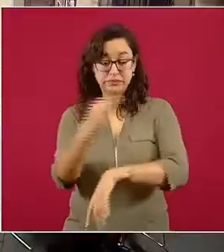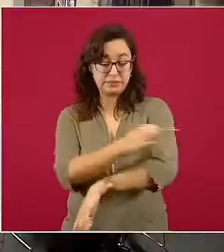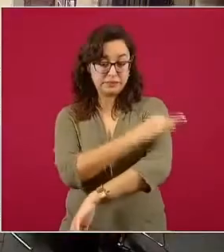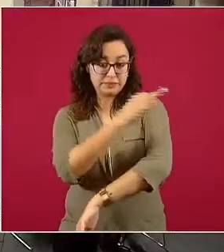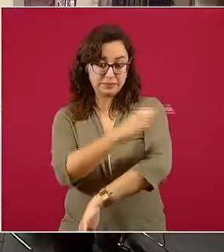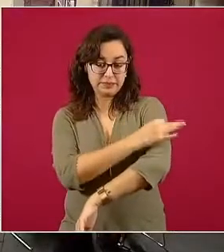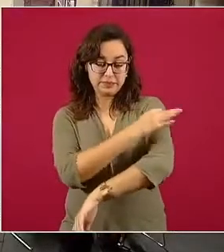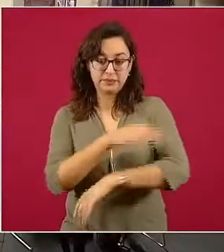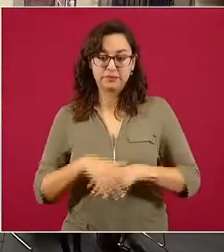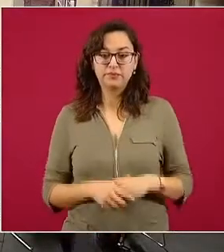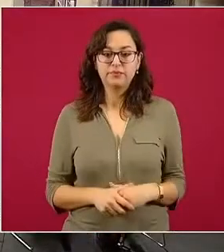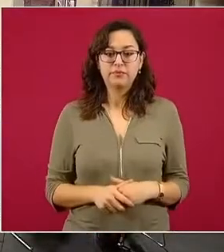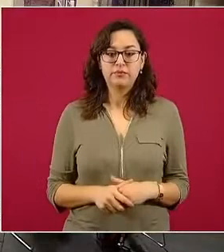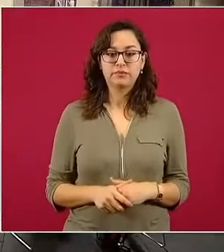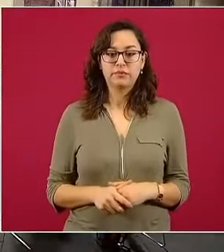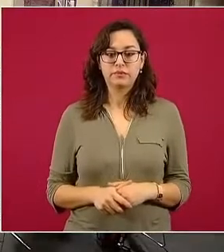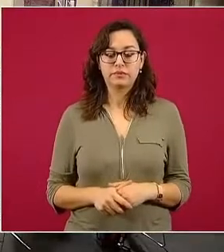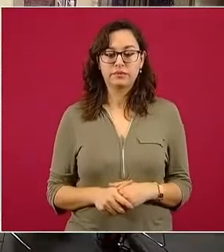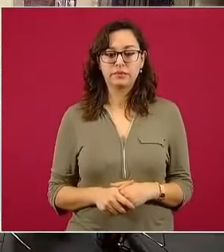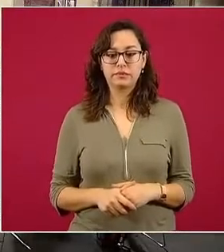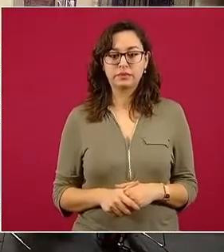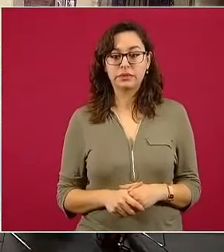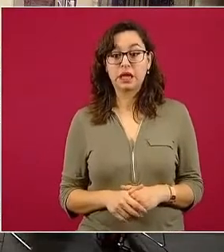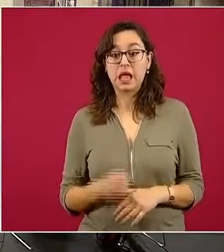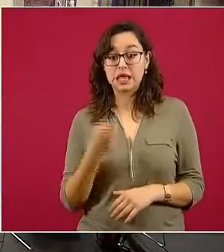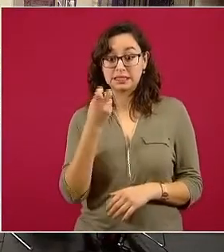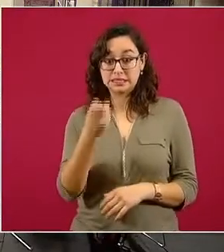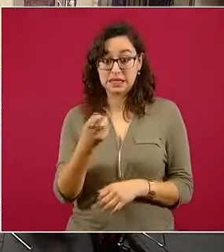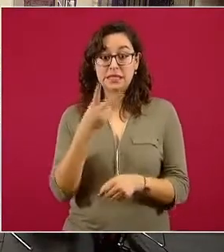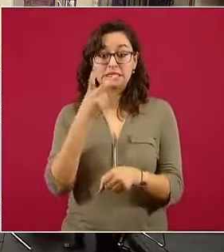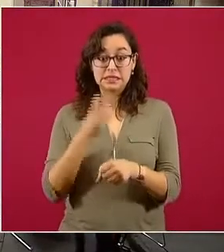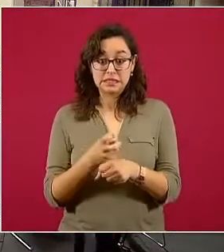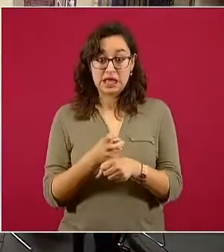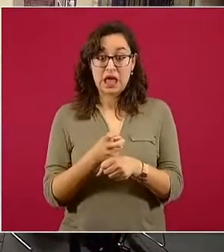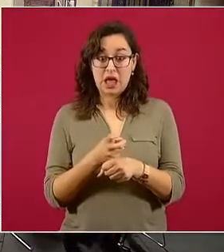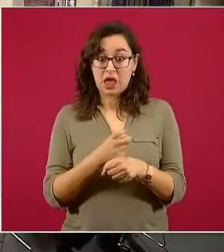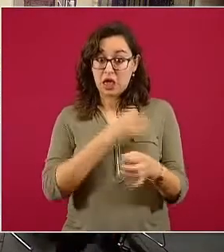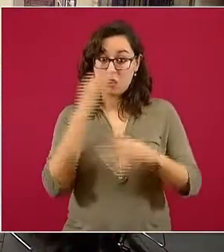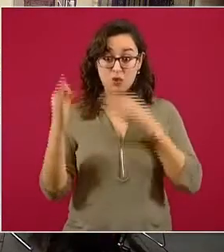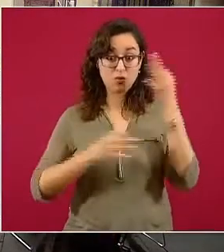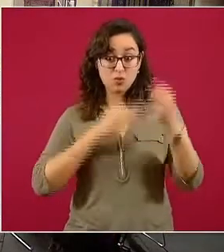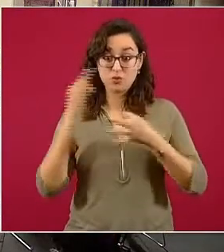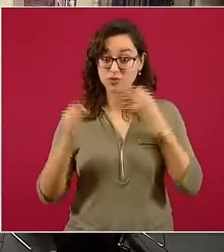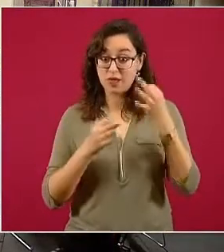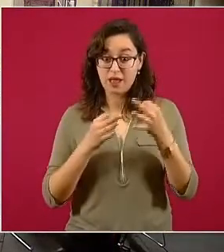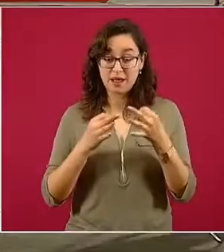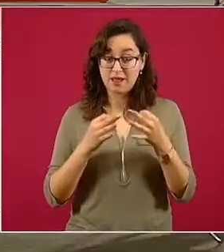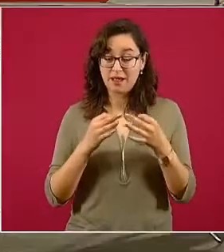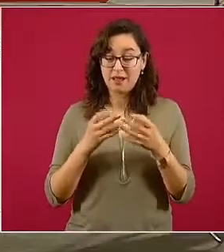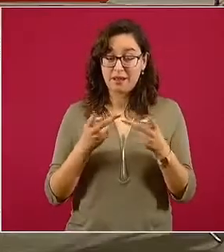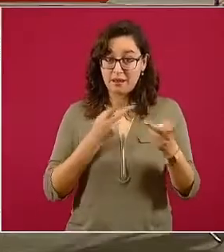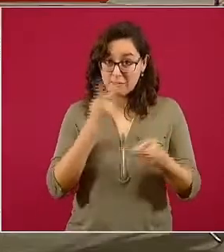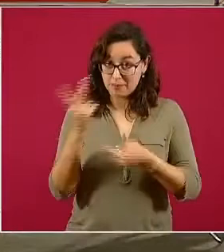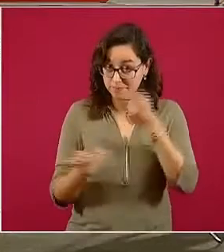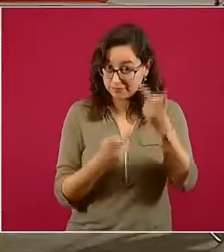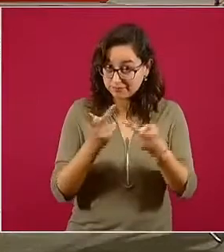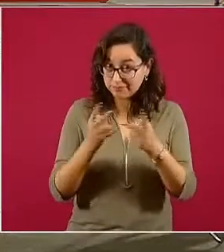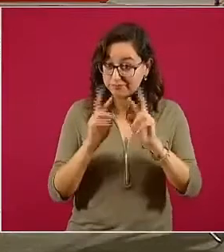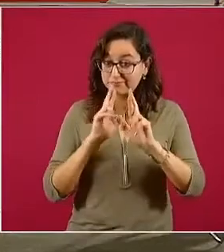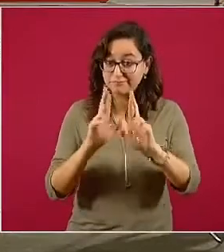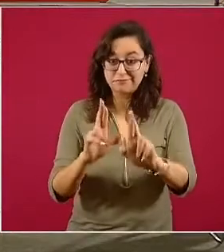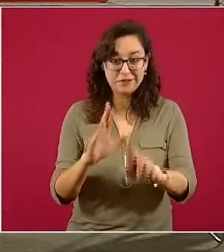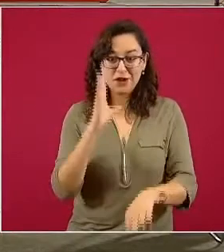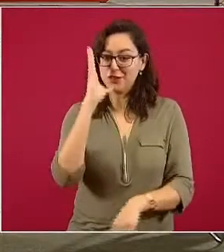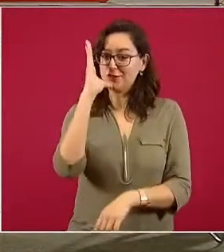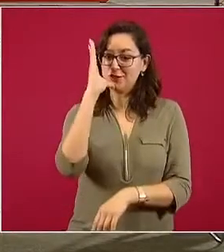Muchas gracias. Voy a censurar que respondan a esa pregunta porque estamos preparando una sorpresa muy agradable. Y anticipo que con